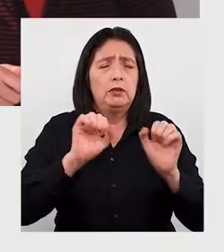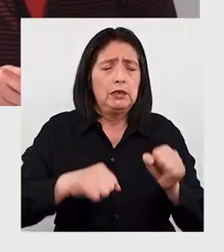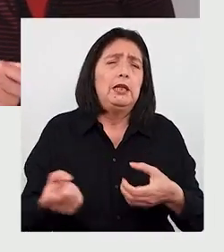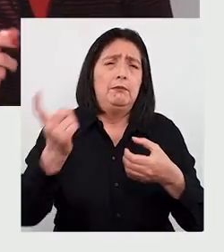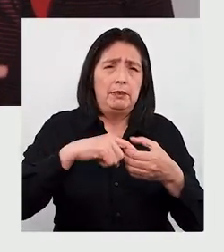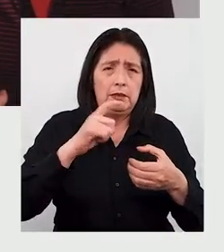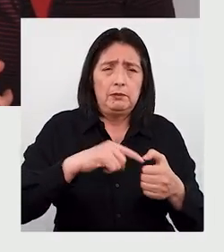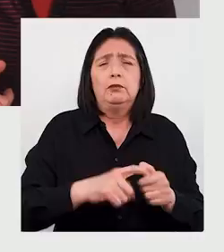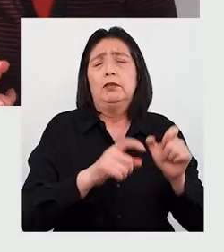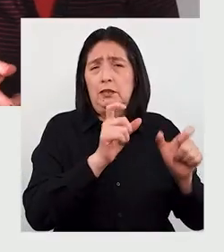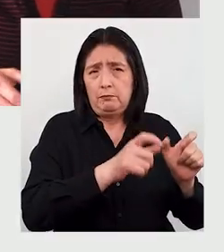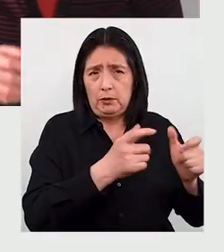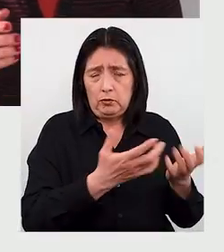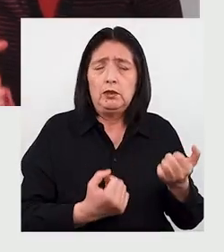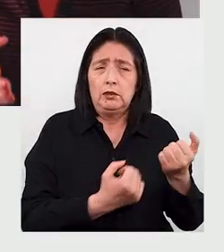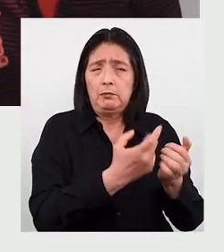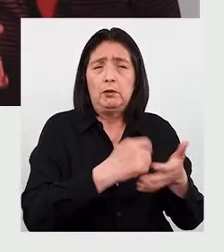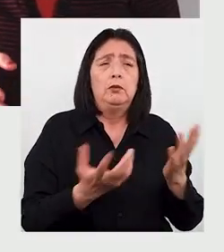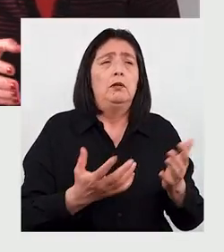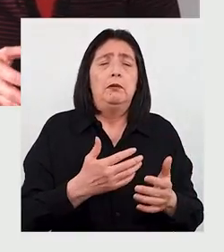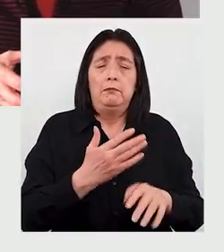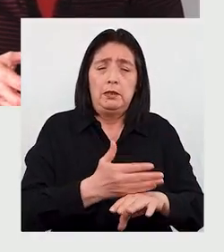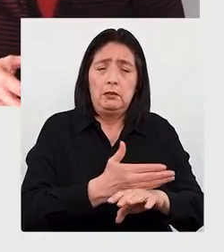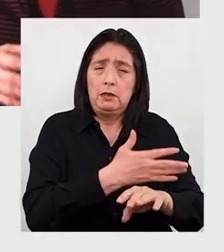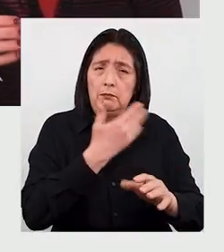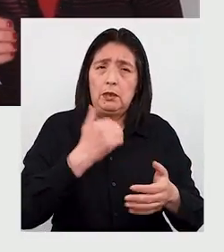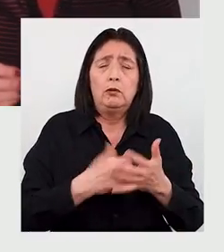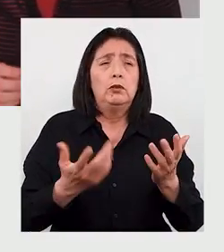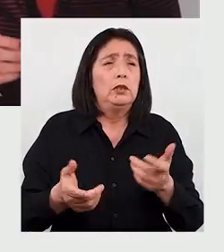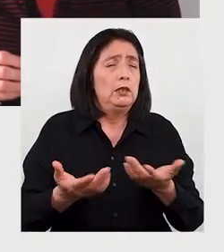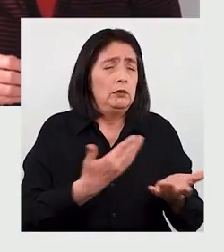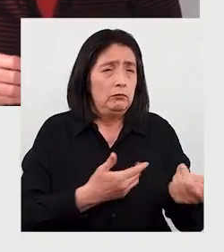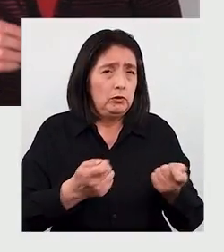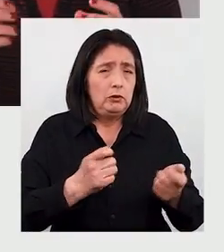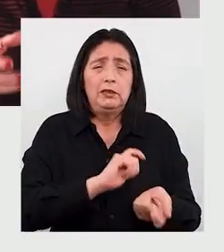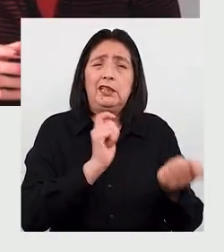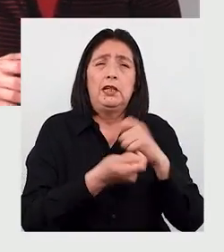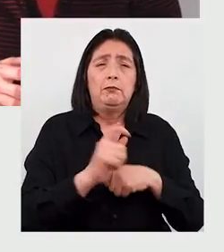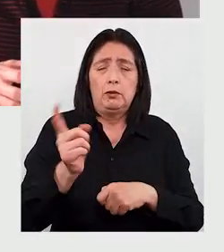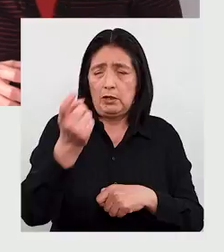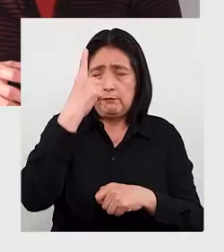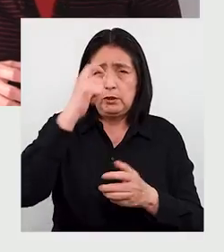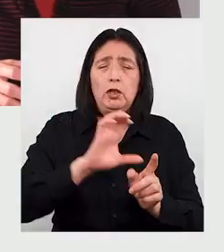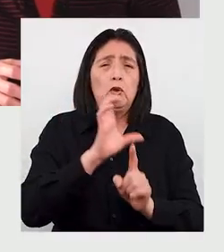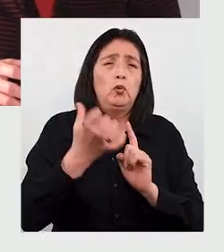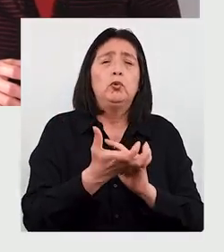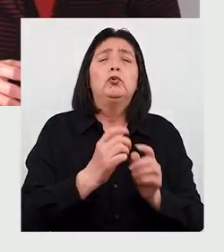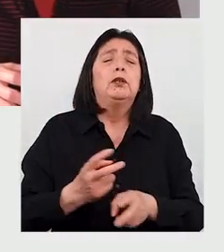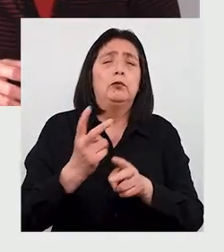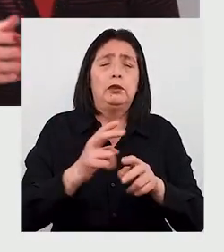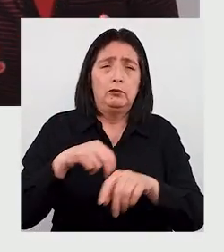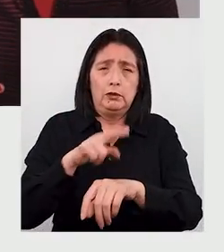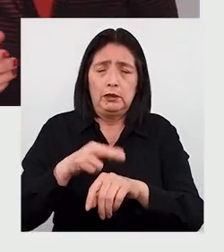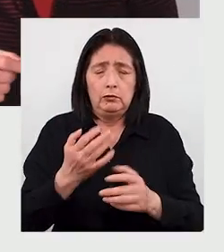activa participación de los colaboradores, un ciclo de mejora continua y una gestión del cambio hacia una política de cultura